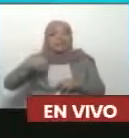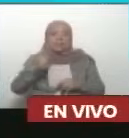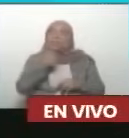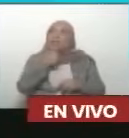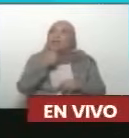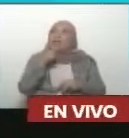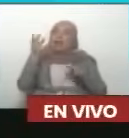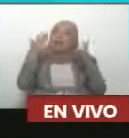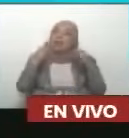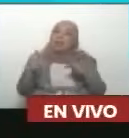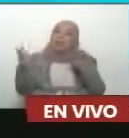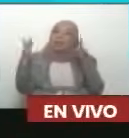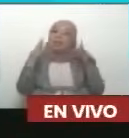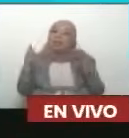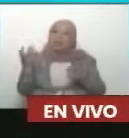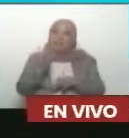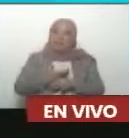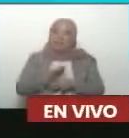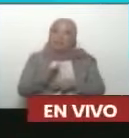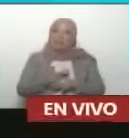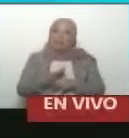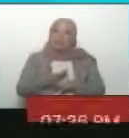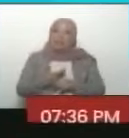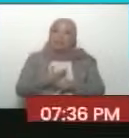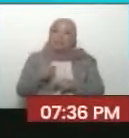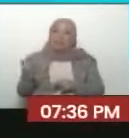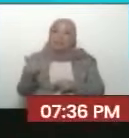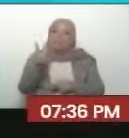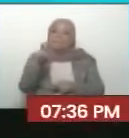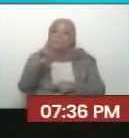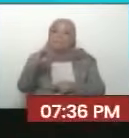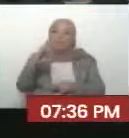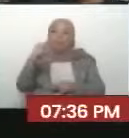¿Quién? ¿Alcalde de la Victoria?